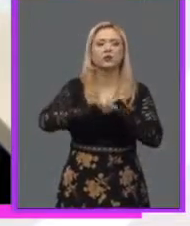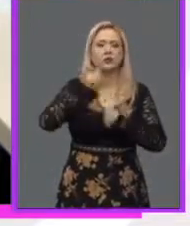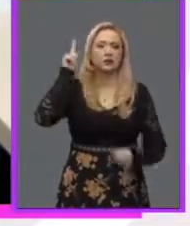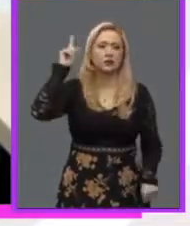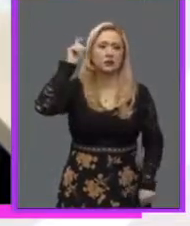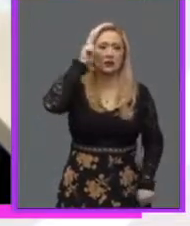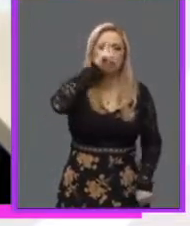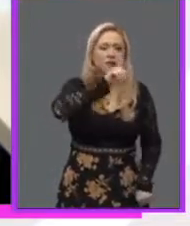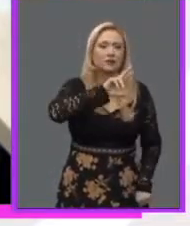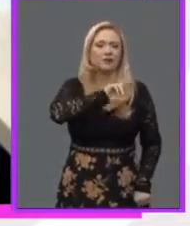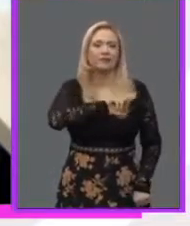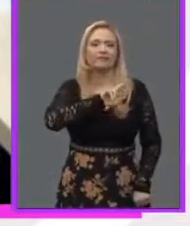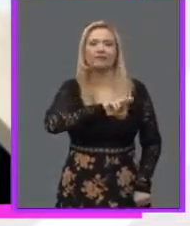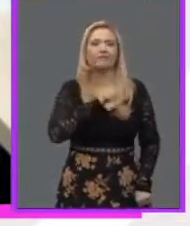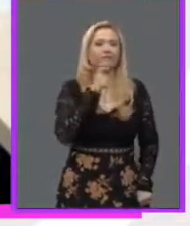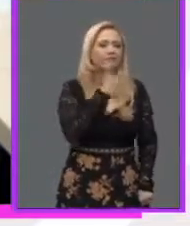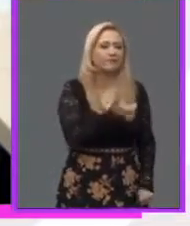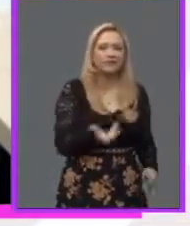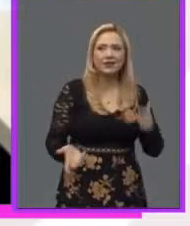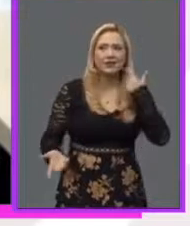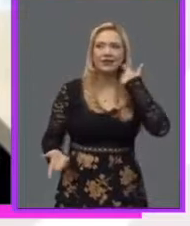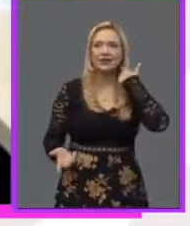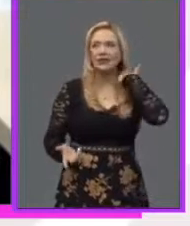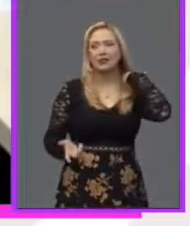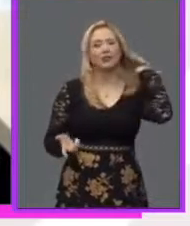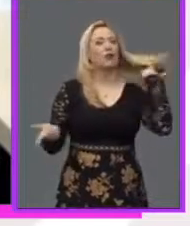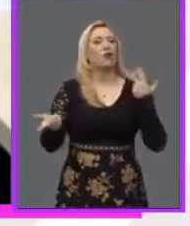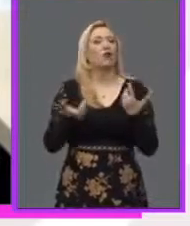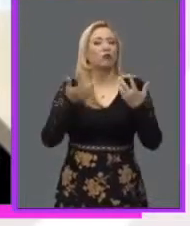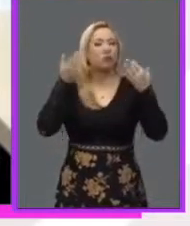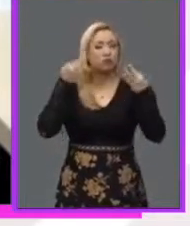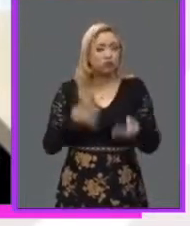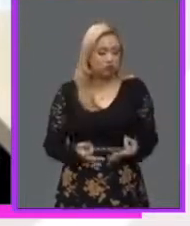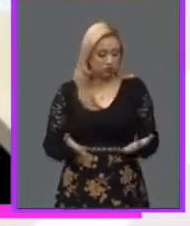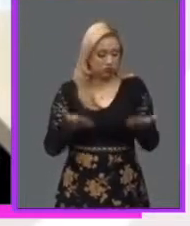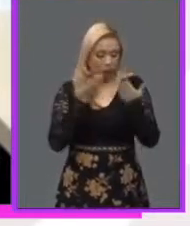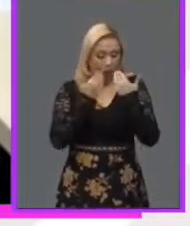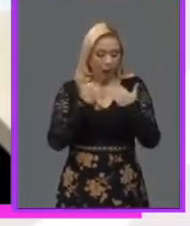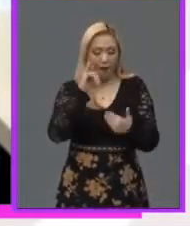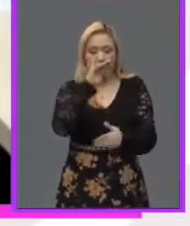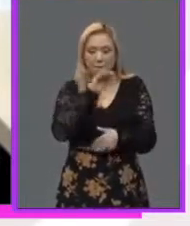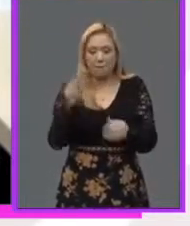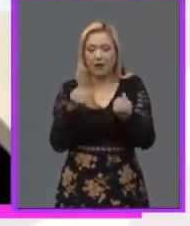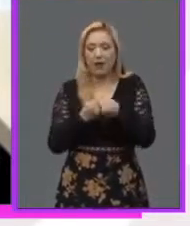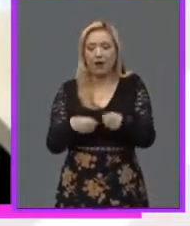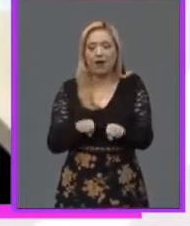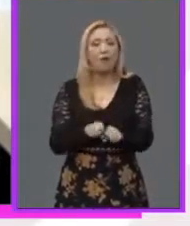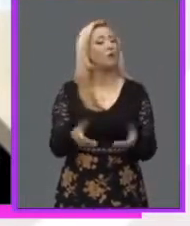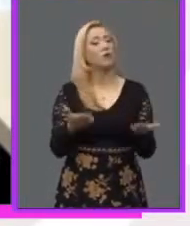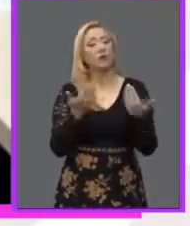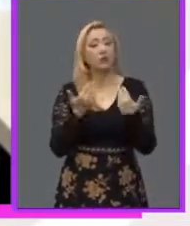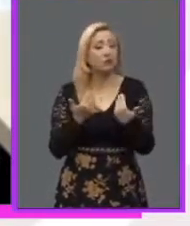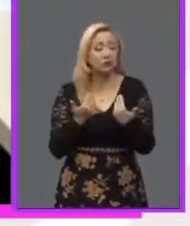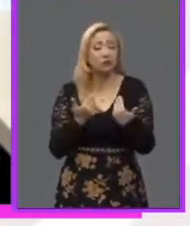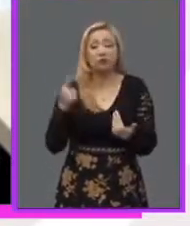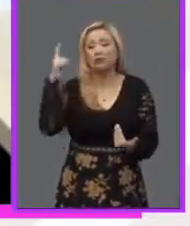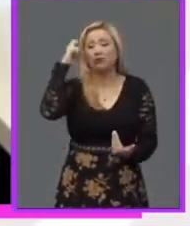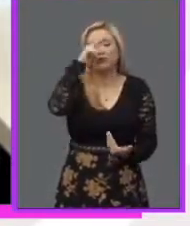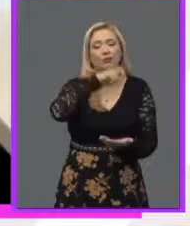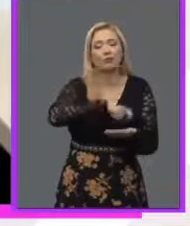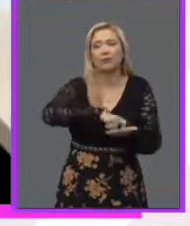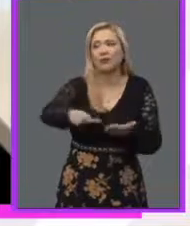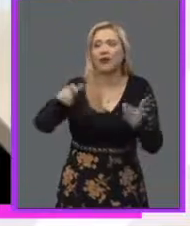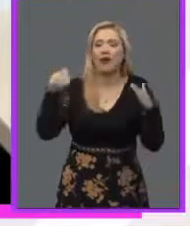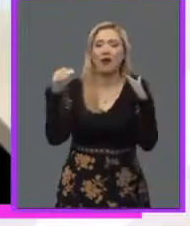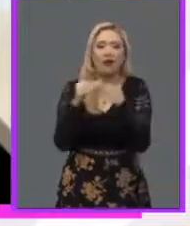a la renta, ¿no? Si las personas no tienen prestaciones sociales, pues difícilmente van a poder adquirir una